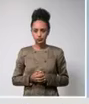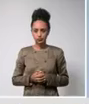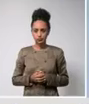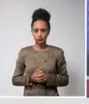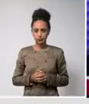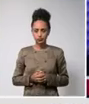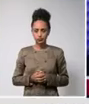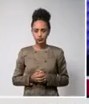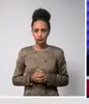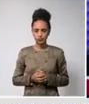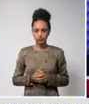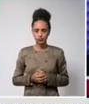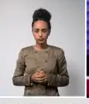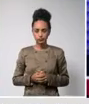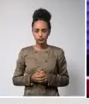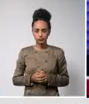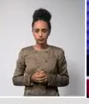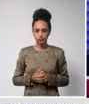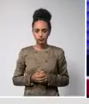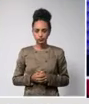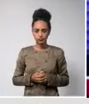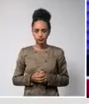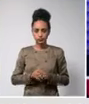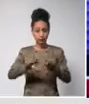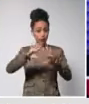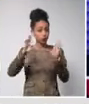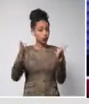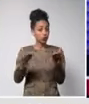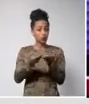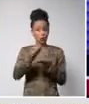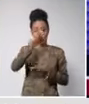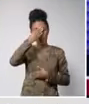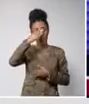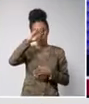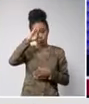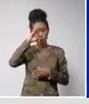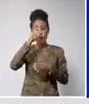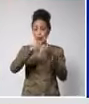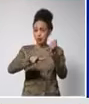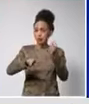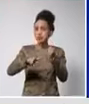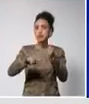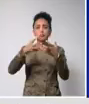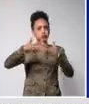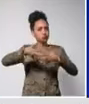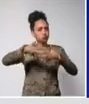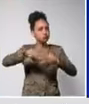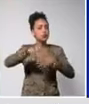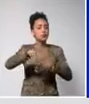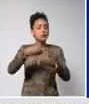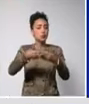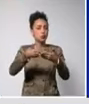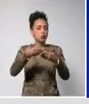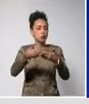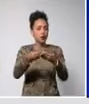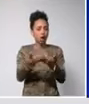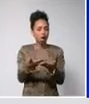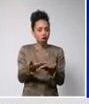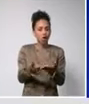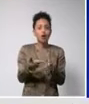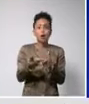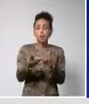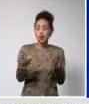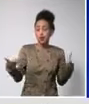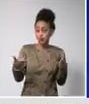COVID. Todas las provincias procesan muestras, como se ve en el gráfico, el mayor número de La